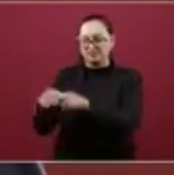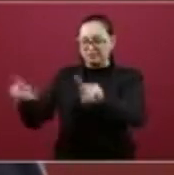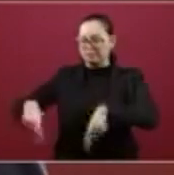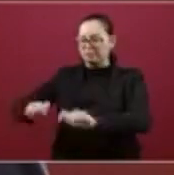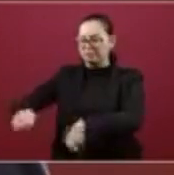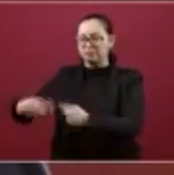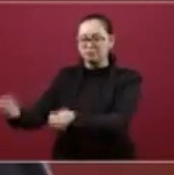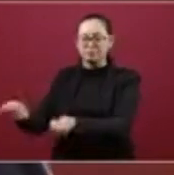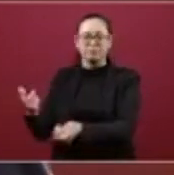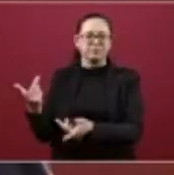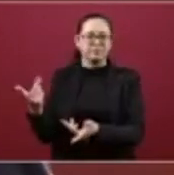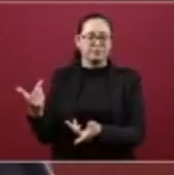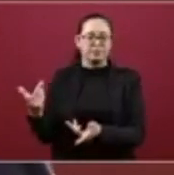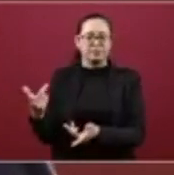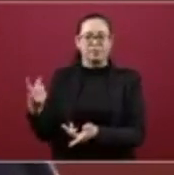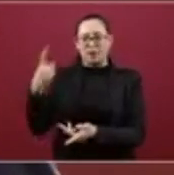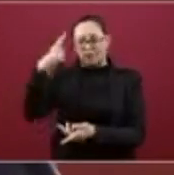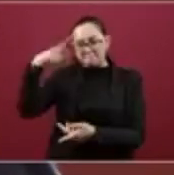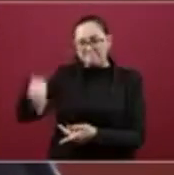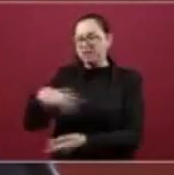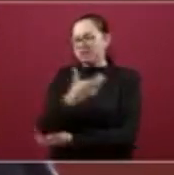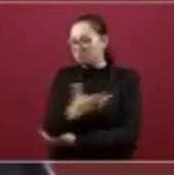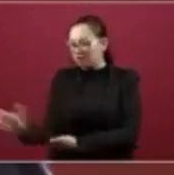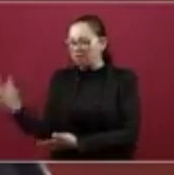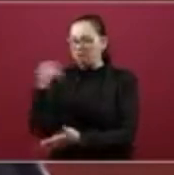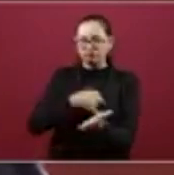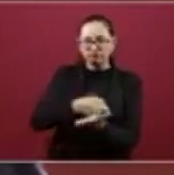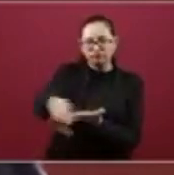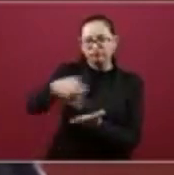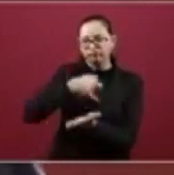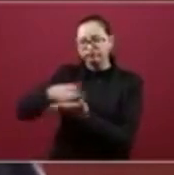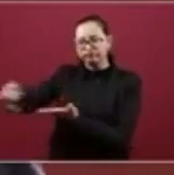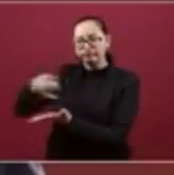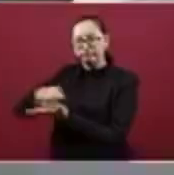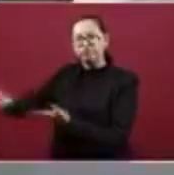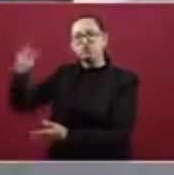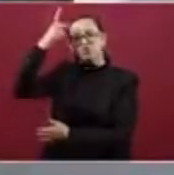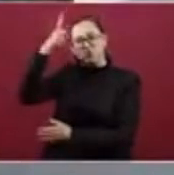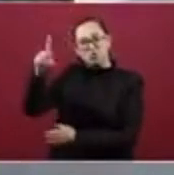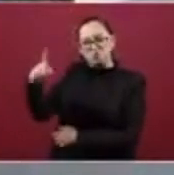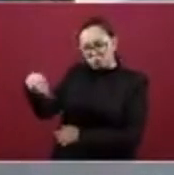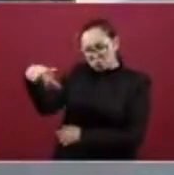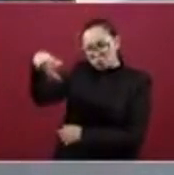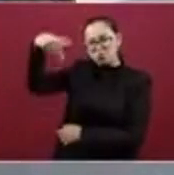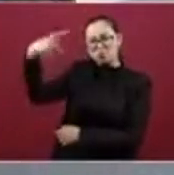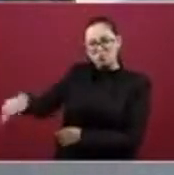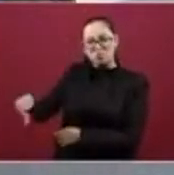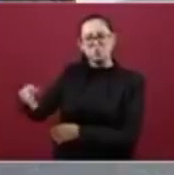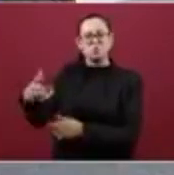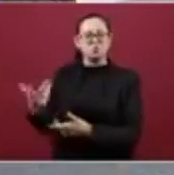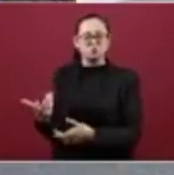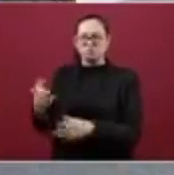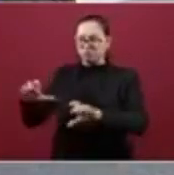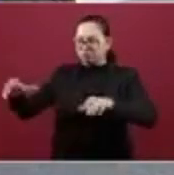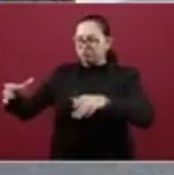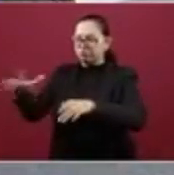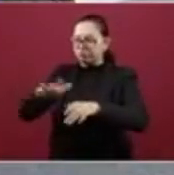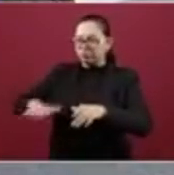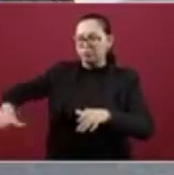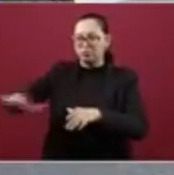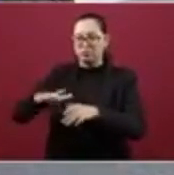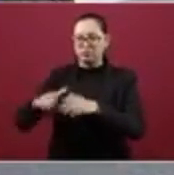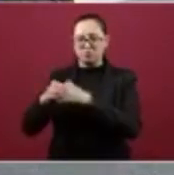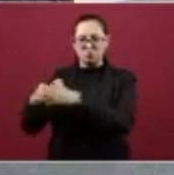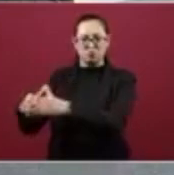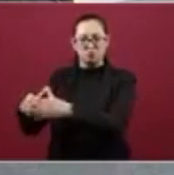para constituir ejidos y reconocer bienes comunales.